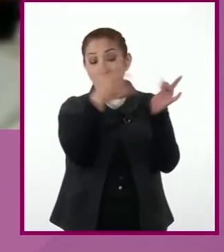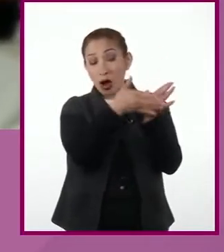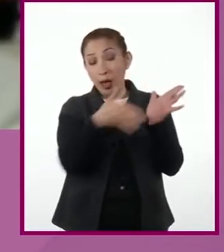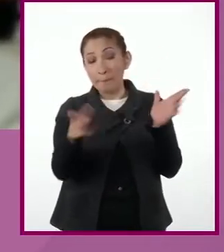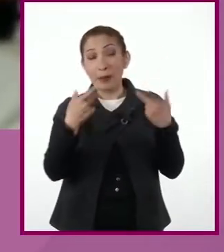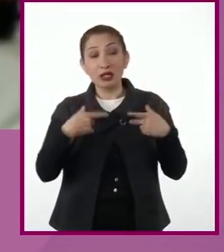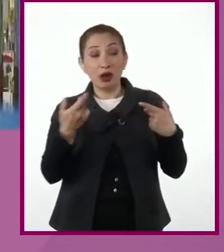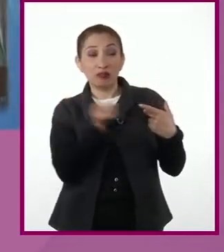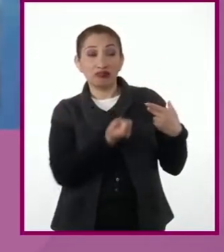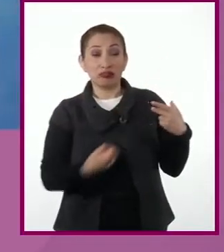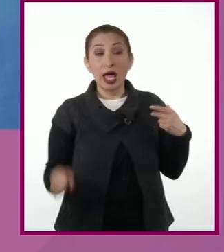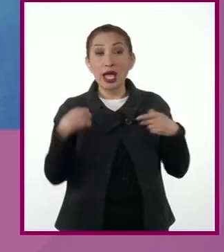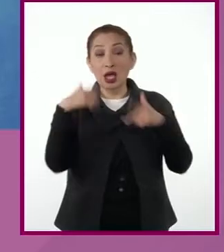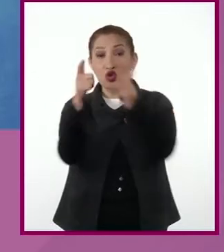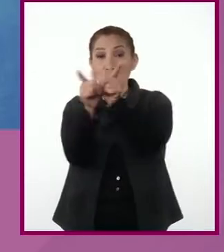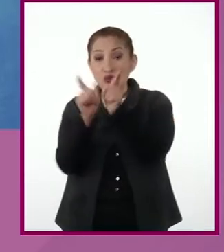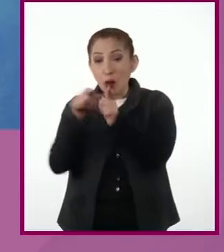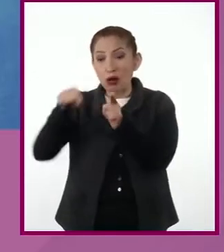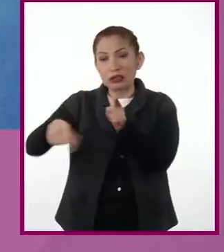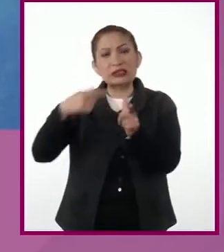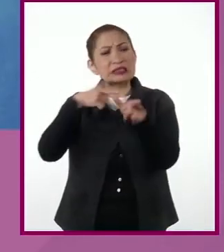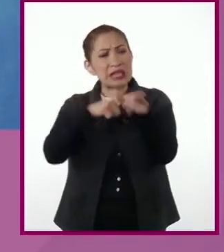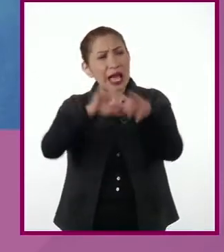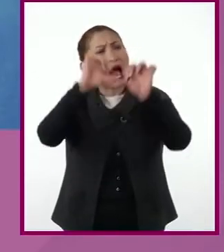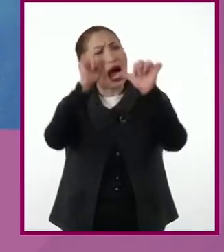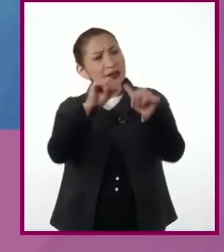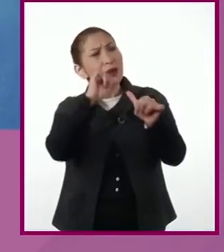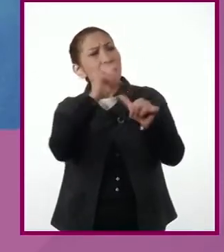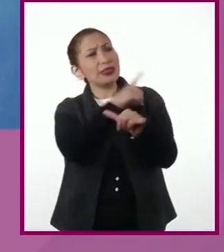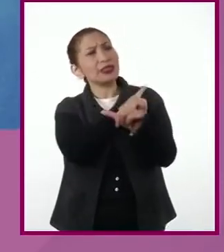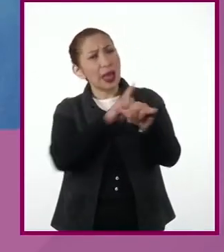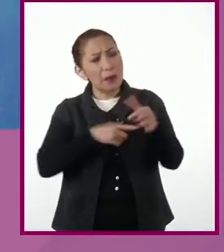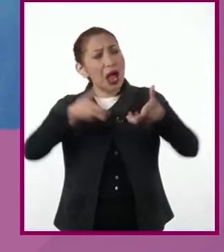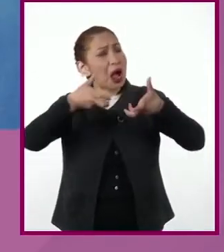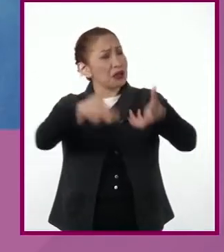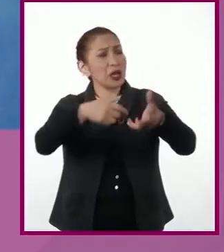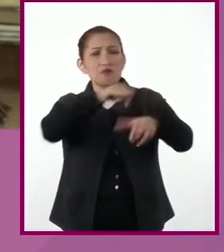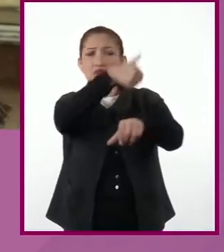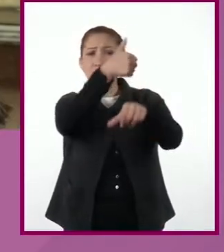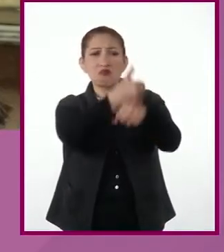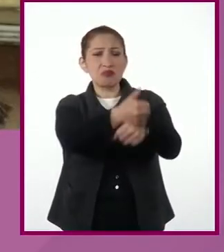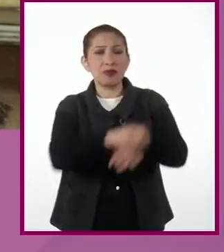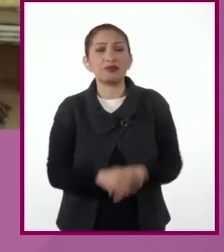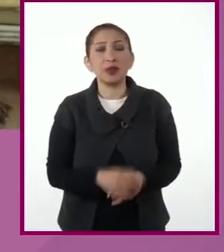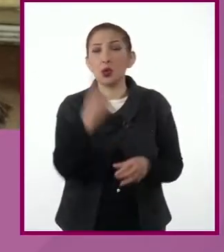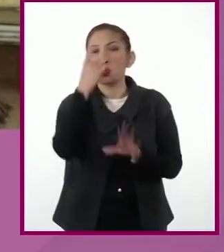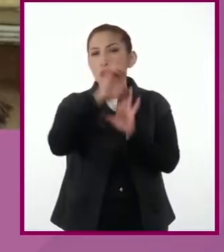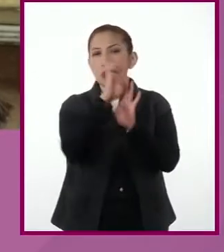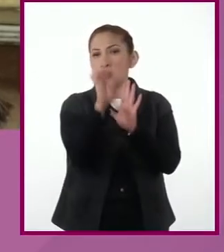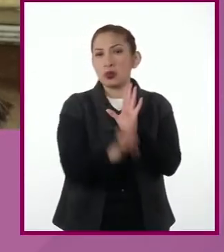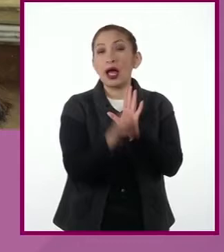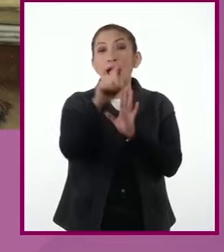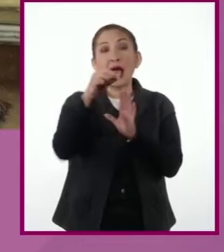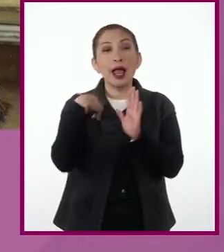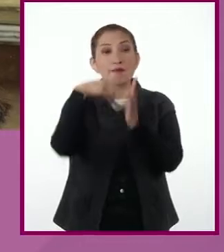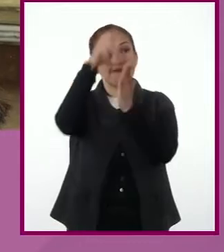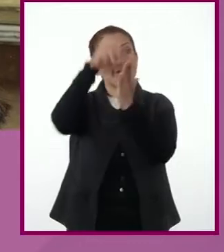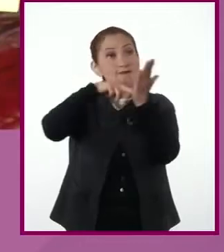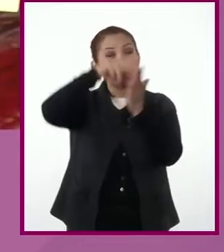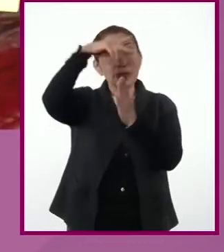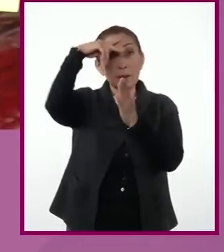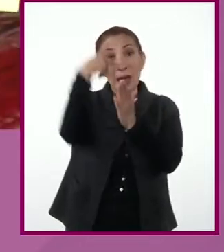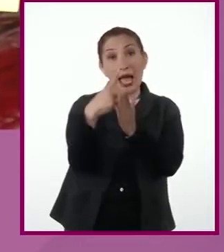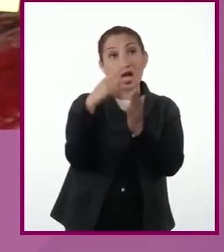artistas y movimientos han insistido en que el arte también debe de estar en las calles. Un ejemplo es el muralismo